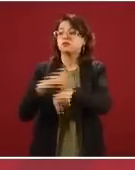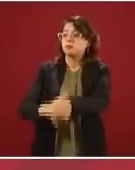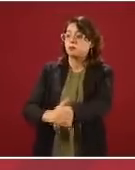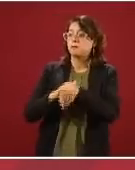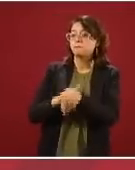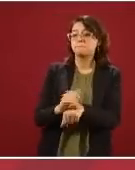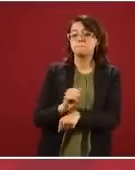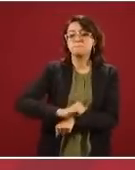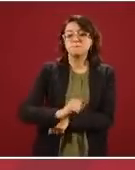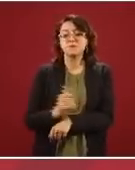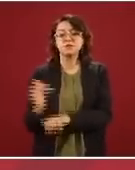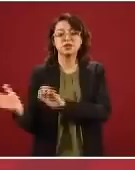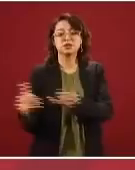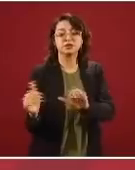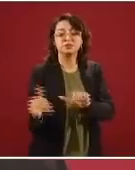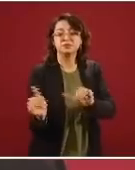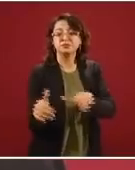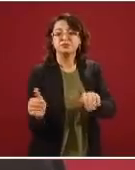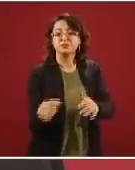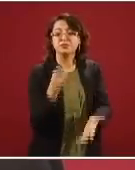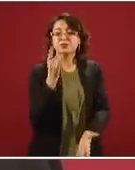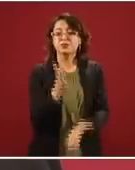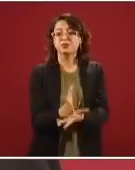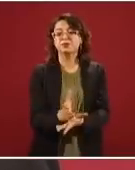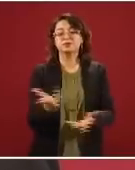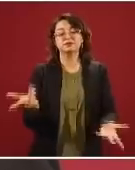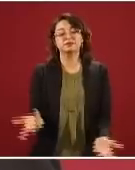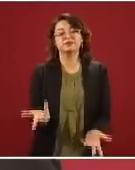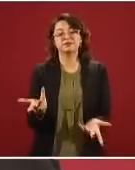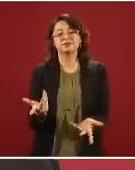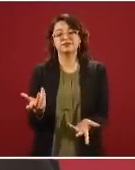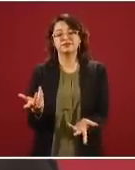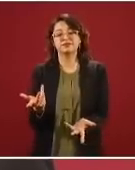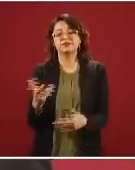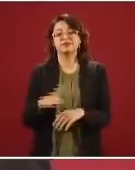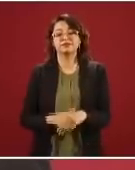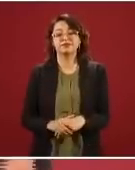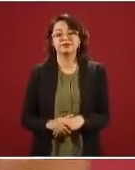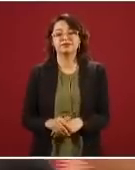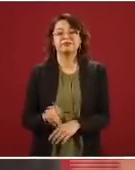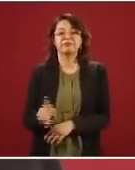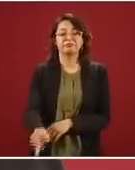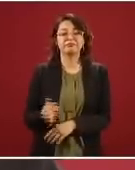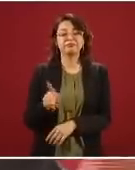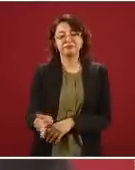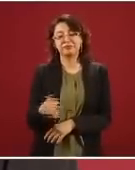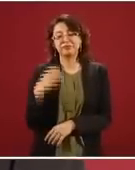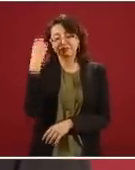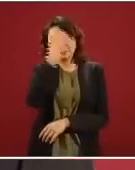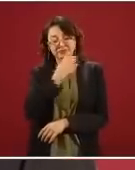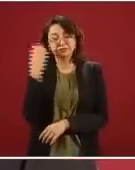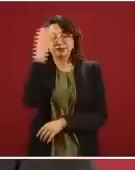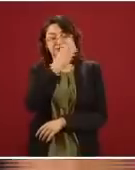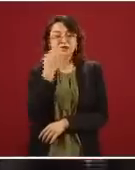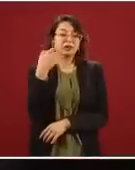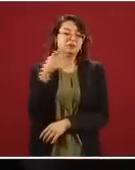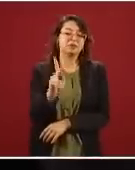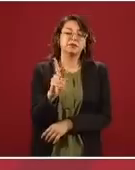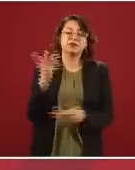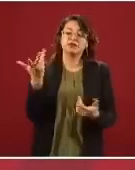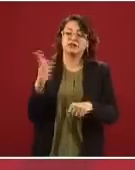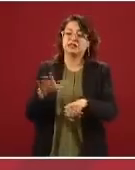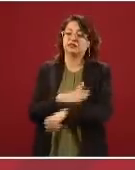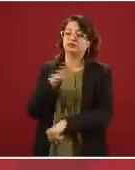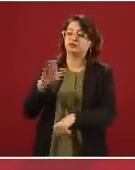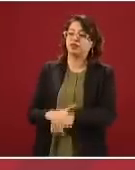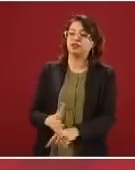hicieron la faramaya de llevar a cabo exámenes, pero al final ya se sabía. Todavía tengo que